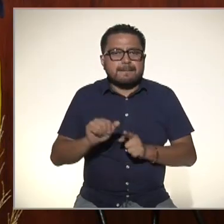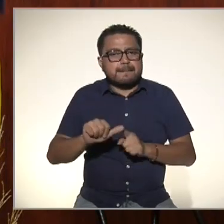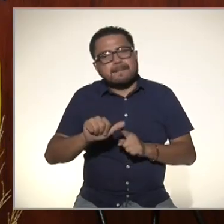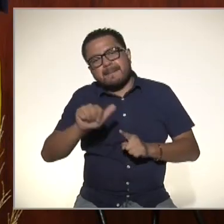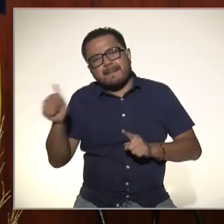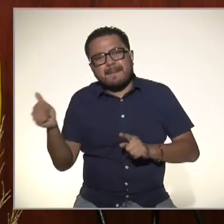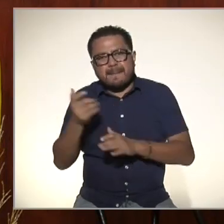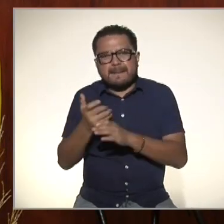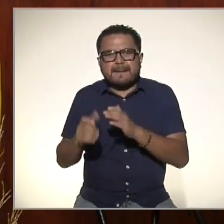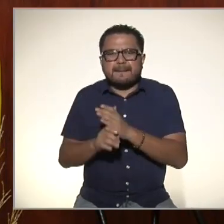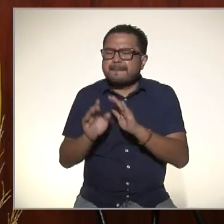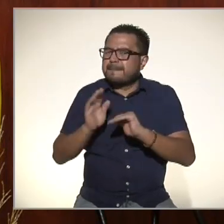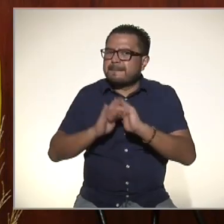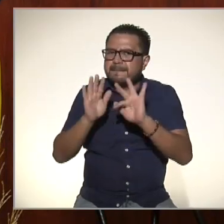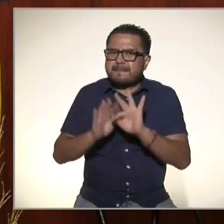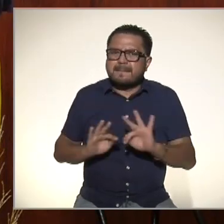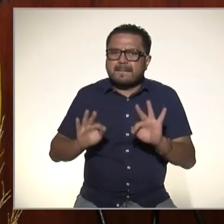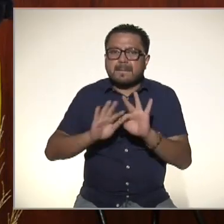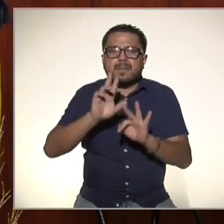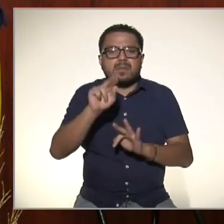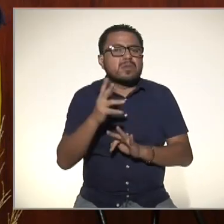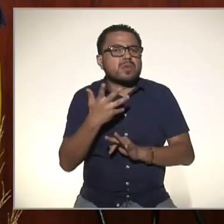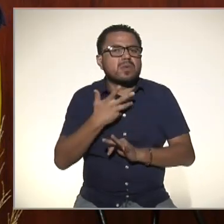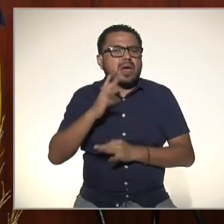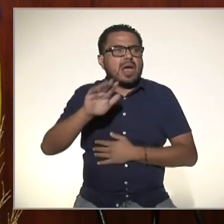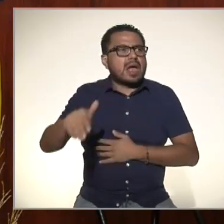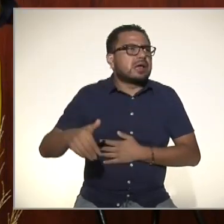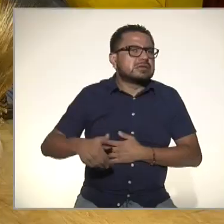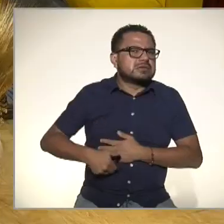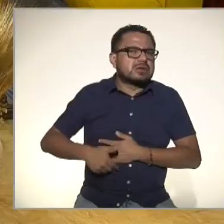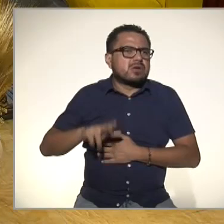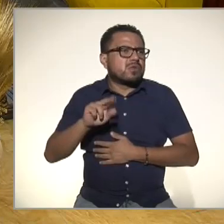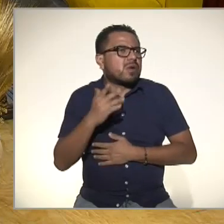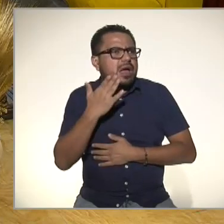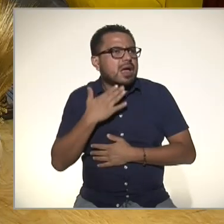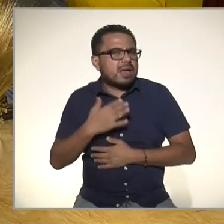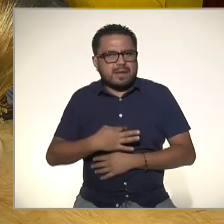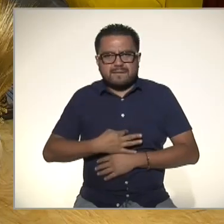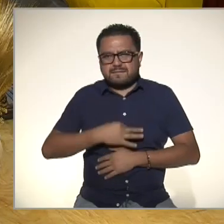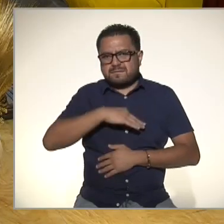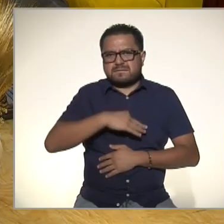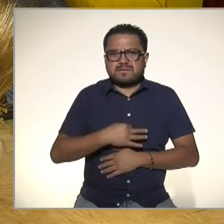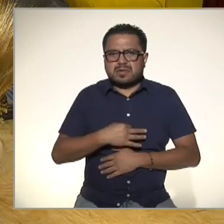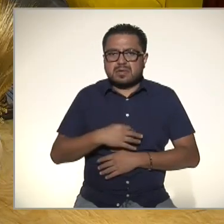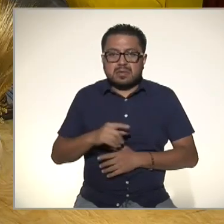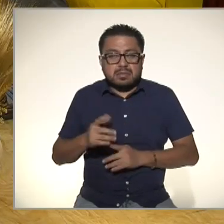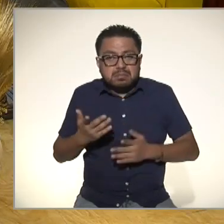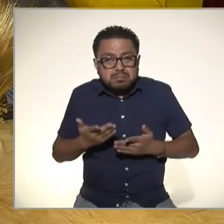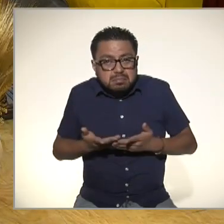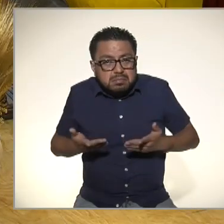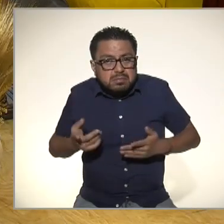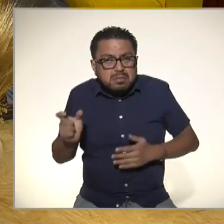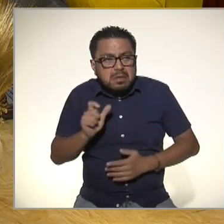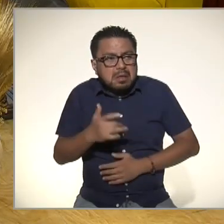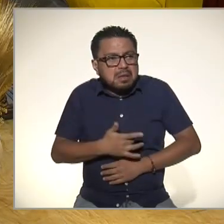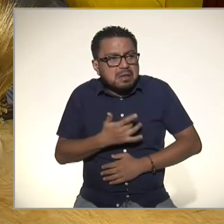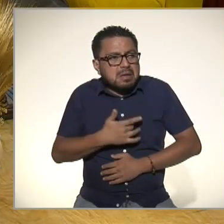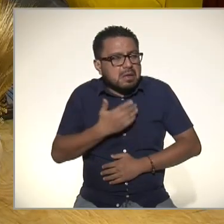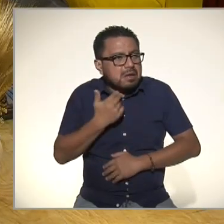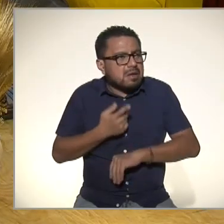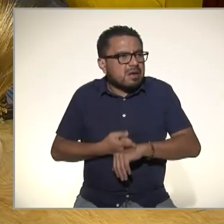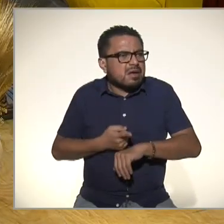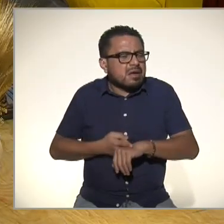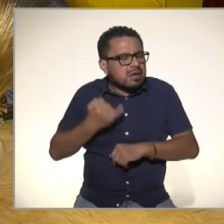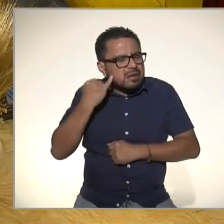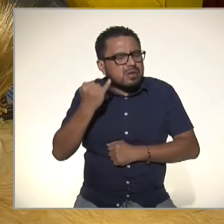punto importante es, no porque no tenga una lesión, no hay una infección. Entonces, cuando son asintomáticos, ¿cuál sería lo ideal